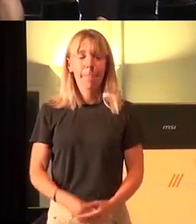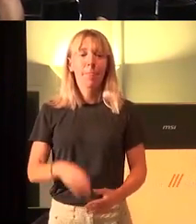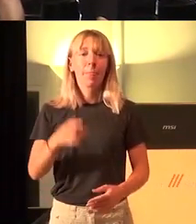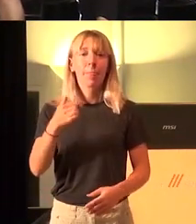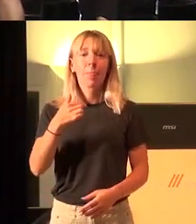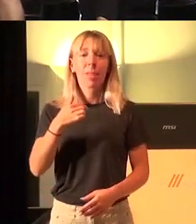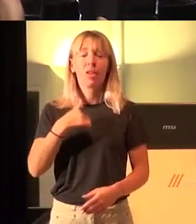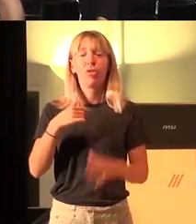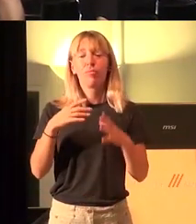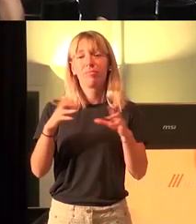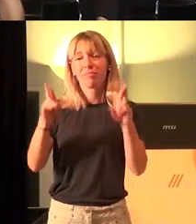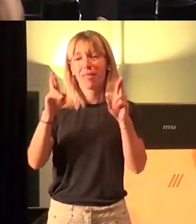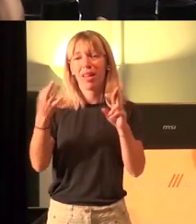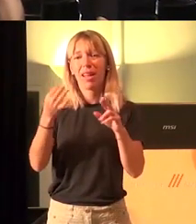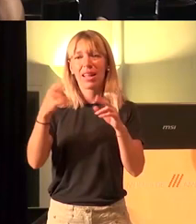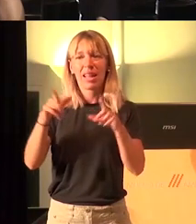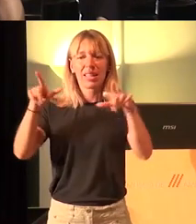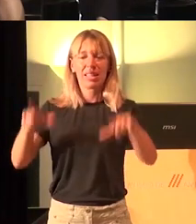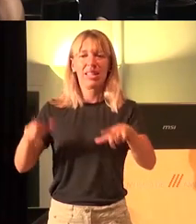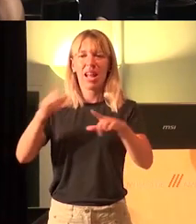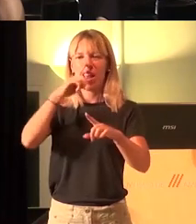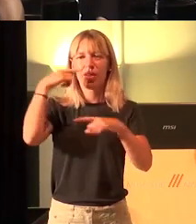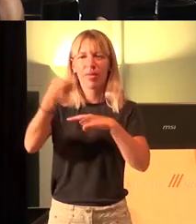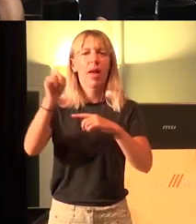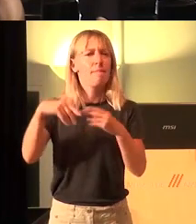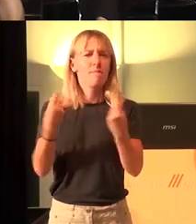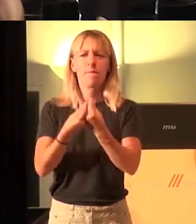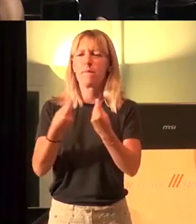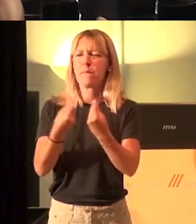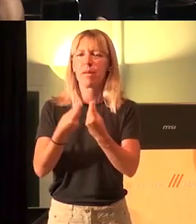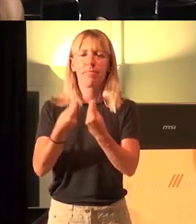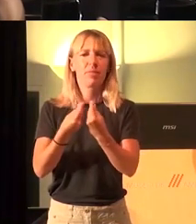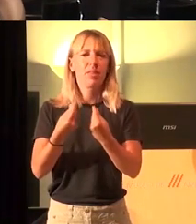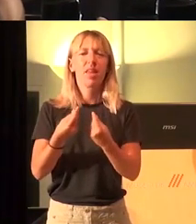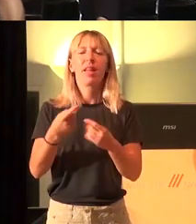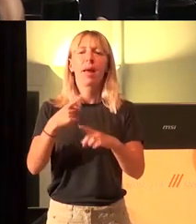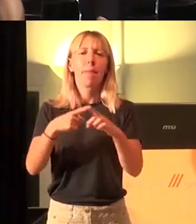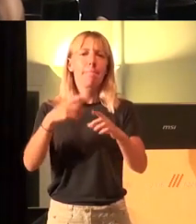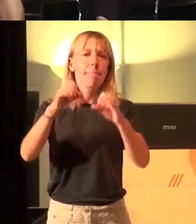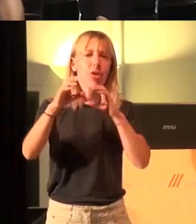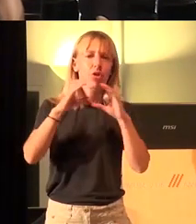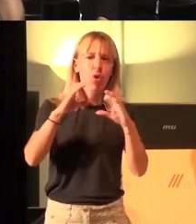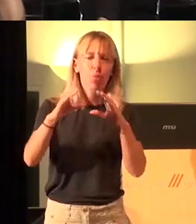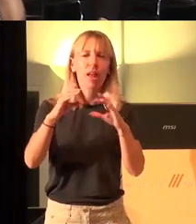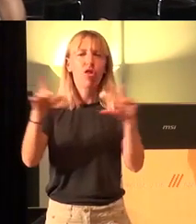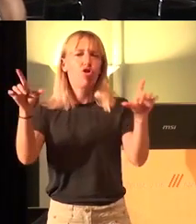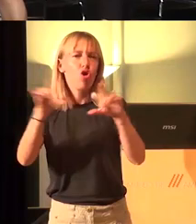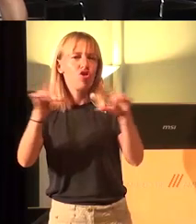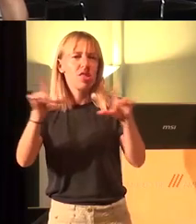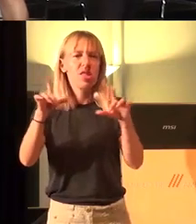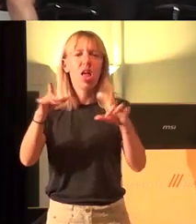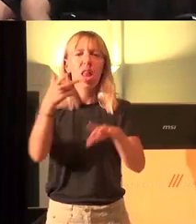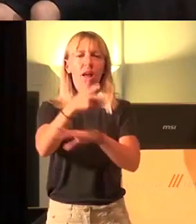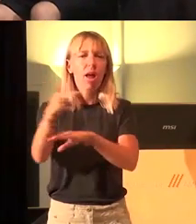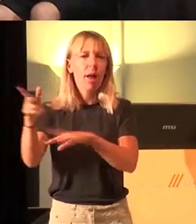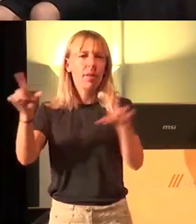Pues yo os desearía que esta sala el próximo año esté también llena de medios de comunicación, de cámaras de televisión,